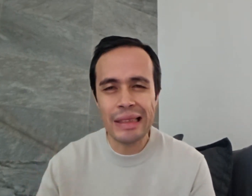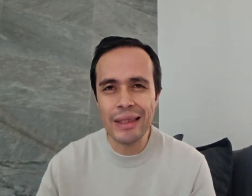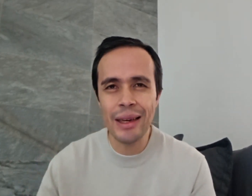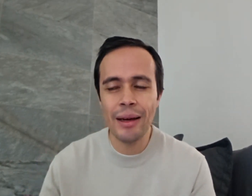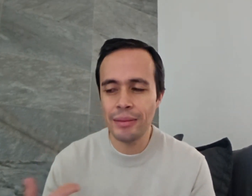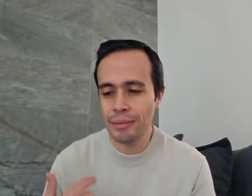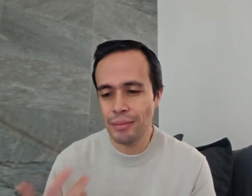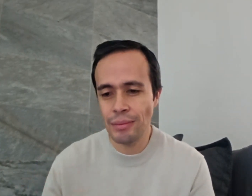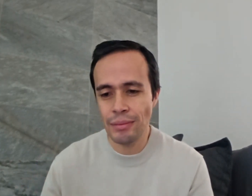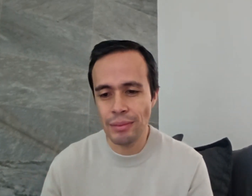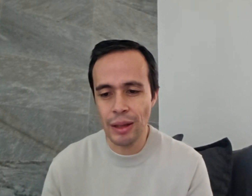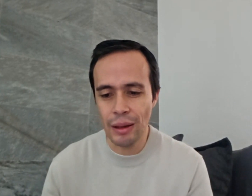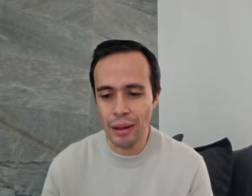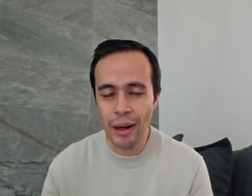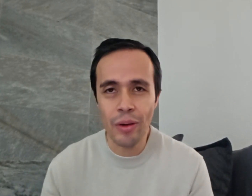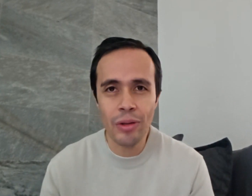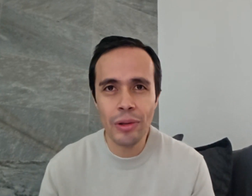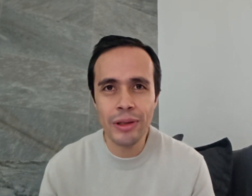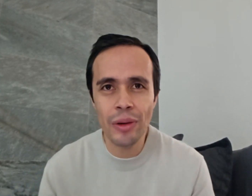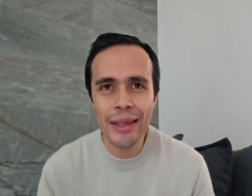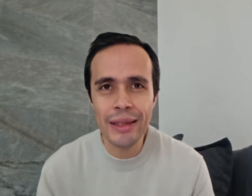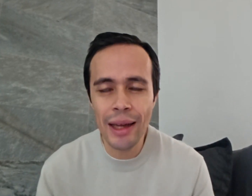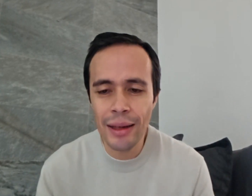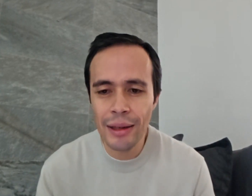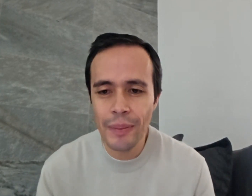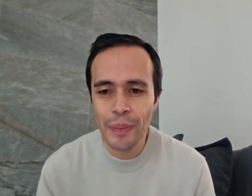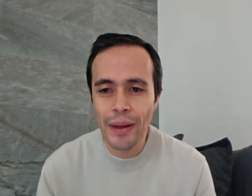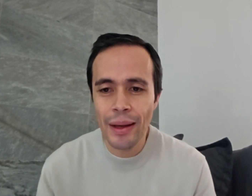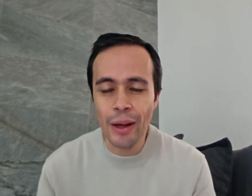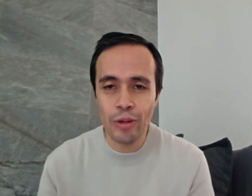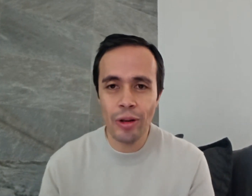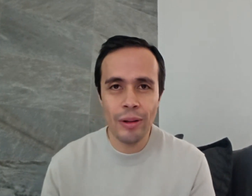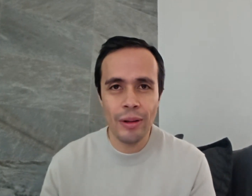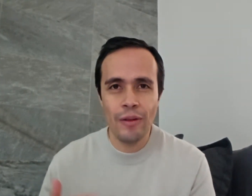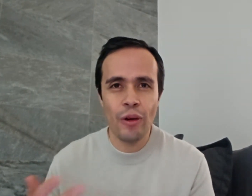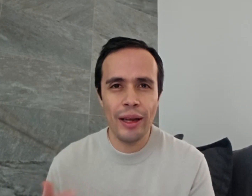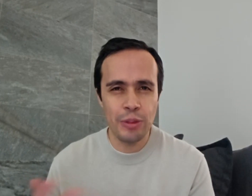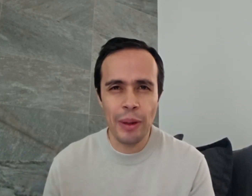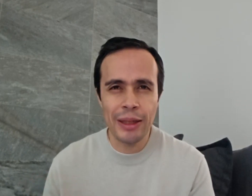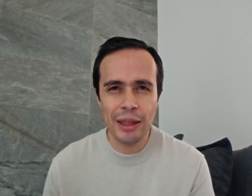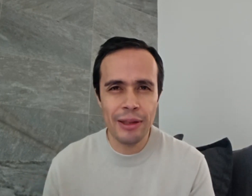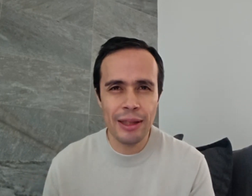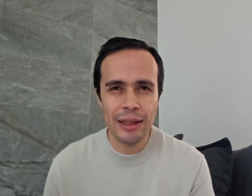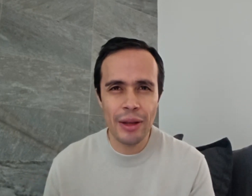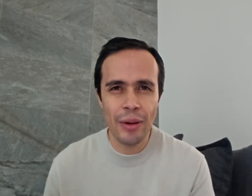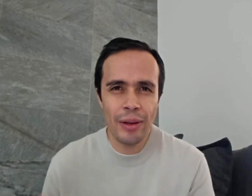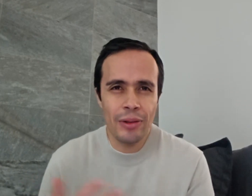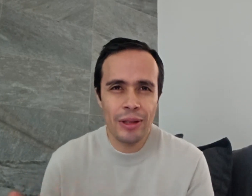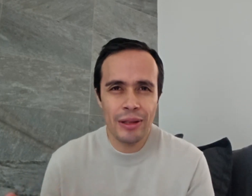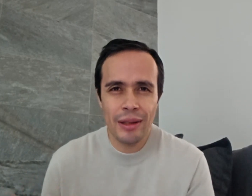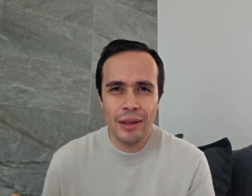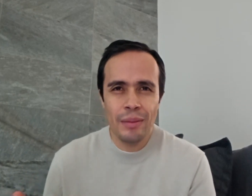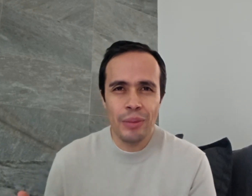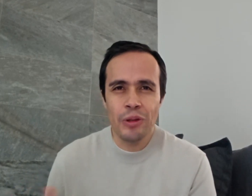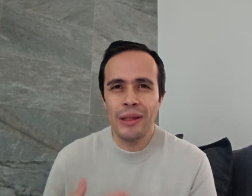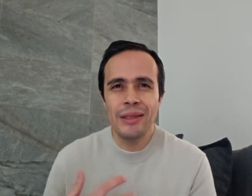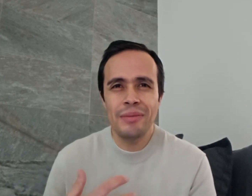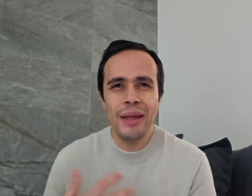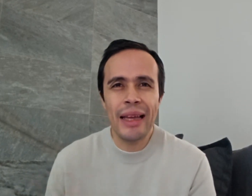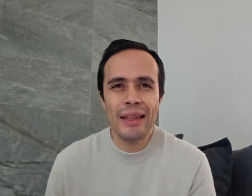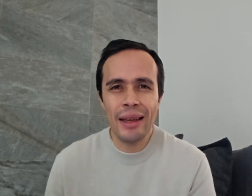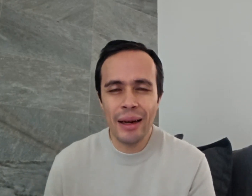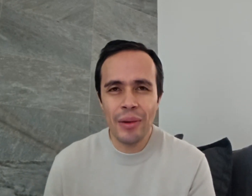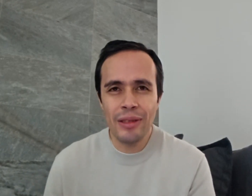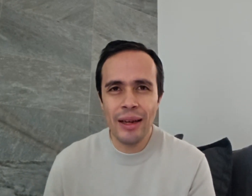mujer sencilla, la conozco, es honesta, incluso fue de las primeras entrevistas que dio, entonces pues no